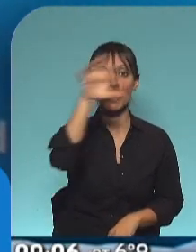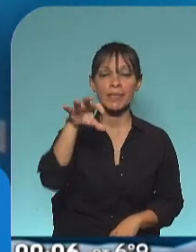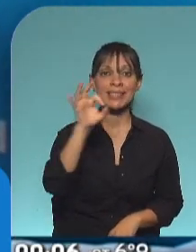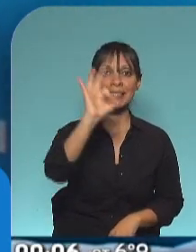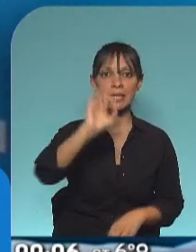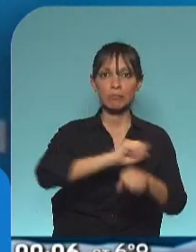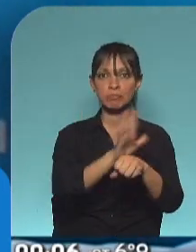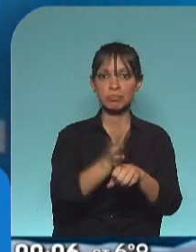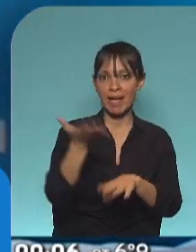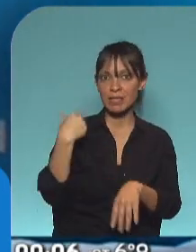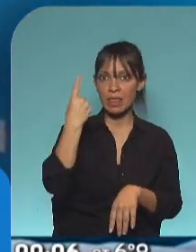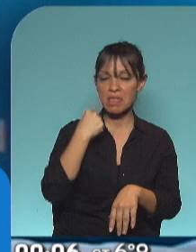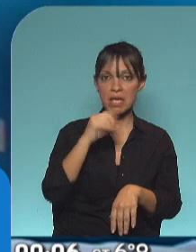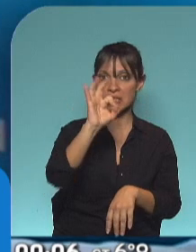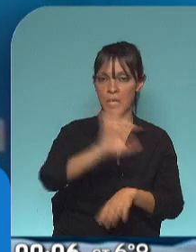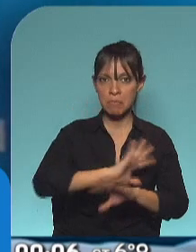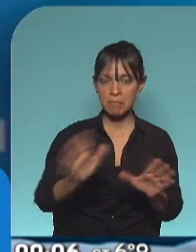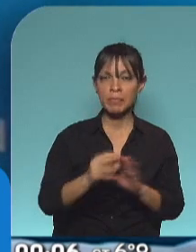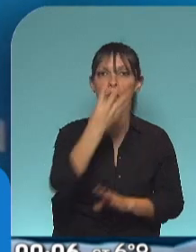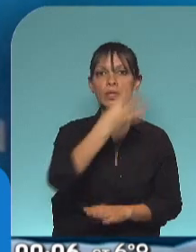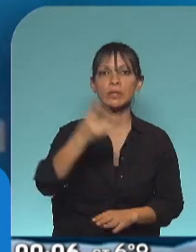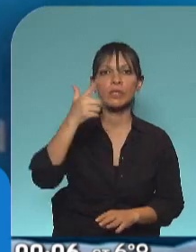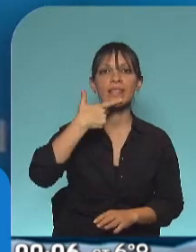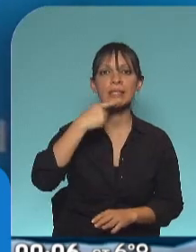la jornada de ayer.